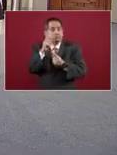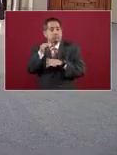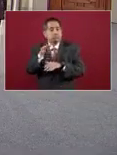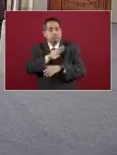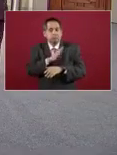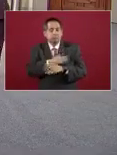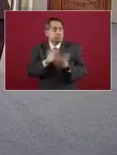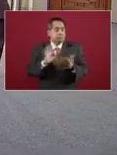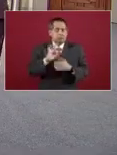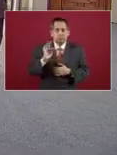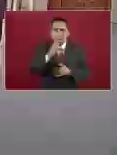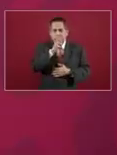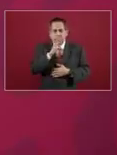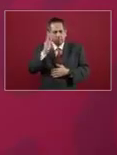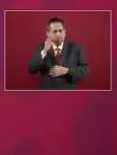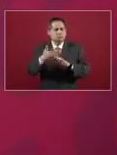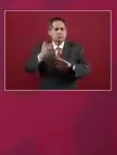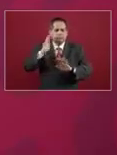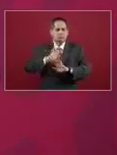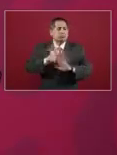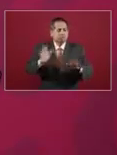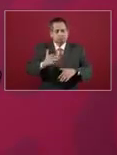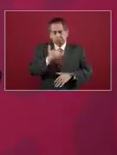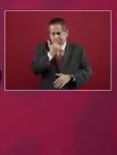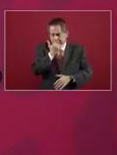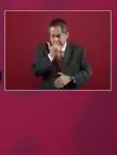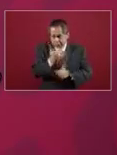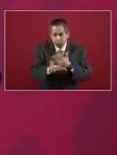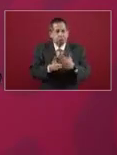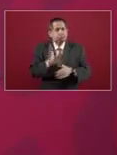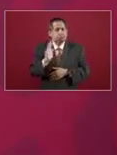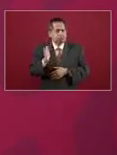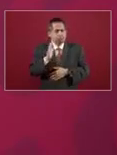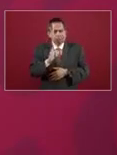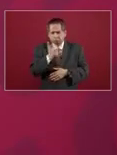quizá porque el Papa ya pidió perdón, ya lo hizo